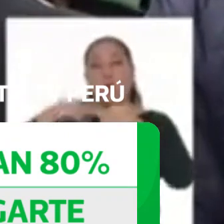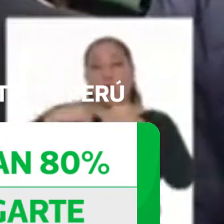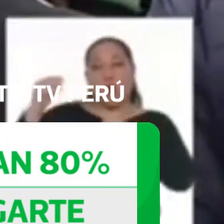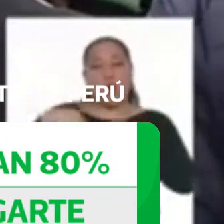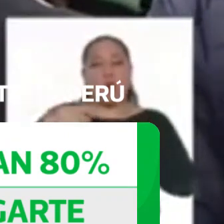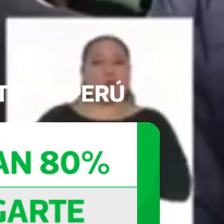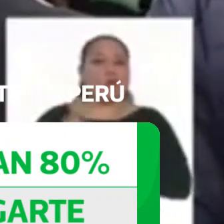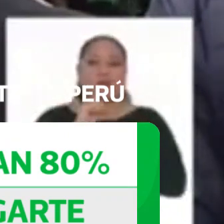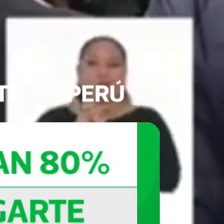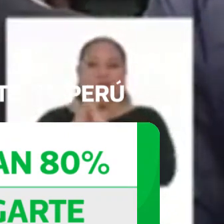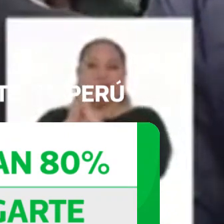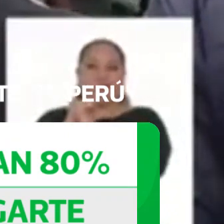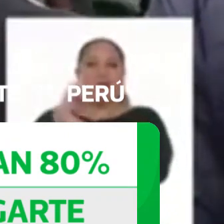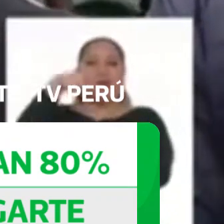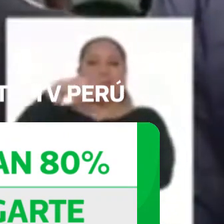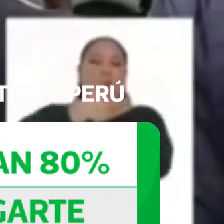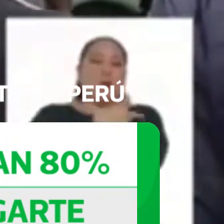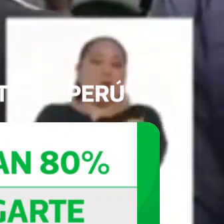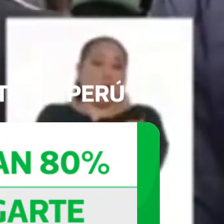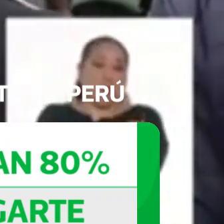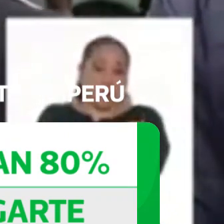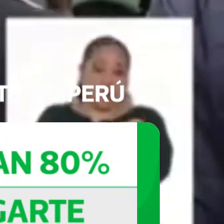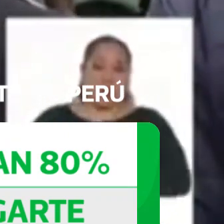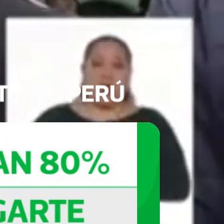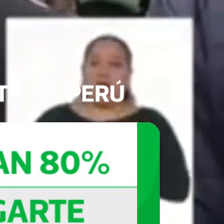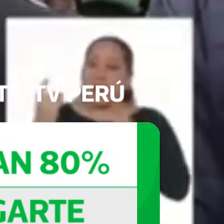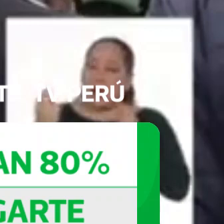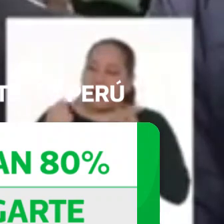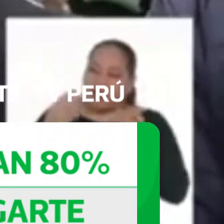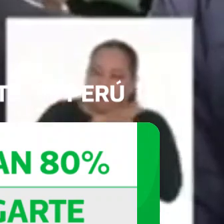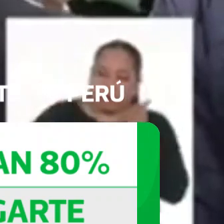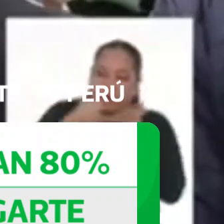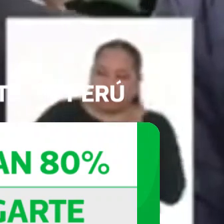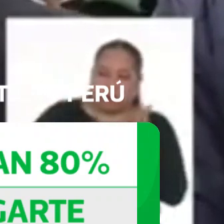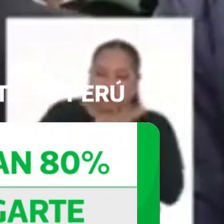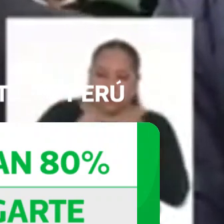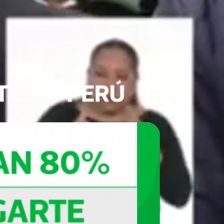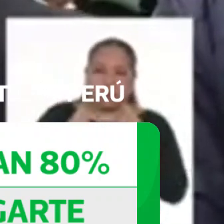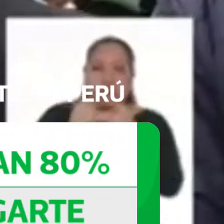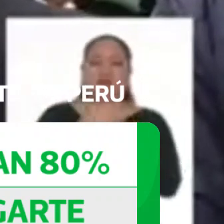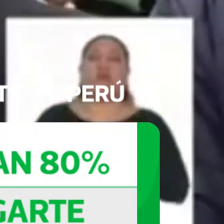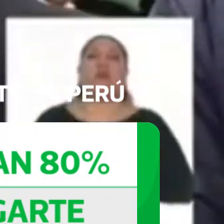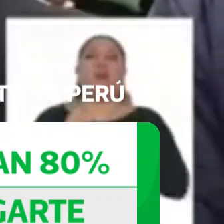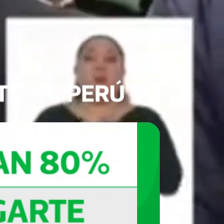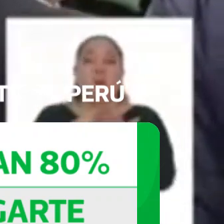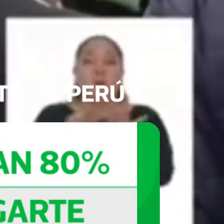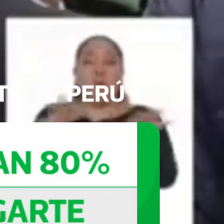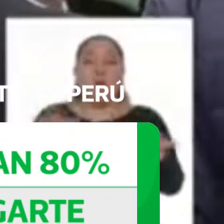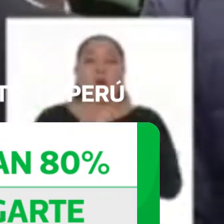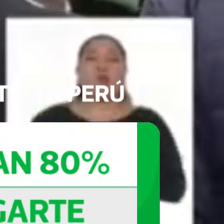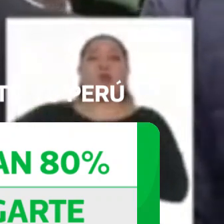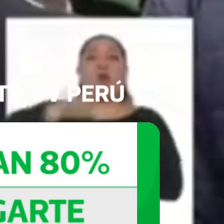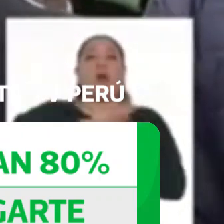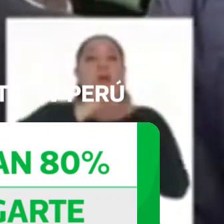Y para evitarlo tenemos que vacunar con mayor insistencia y mayor amplitud, pero además todas las